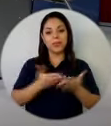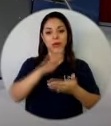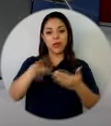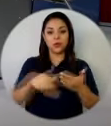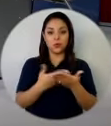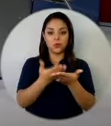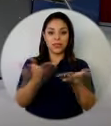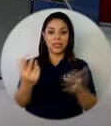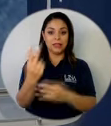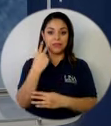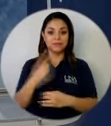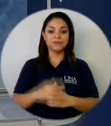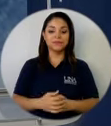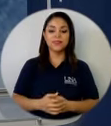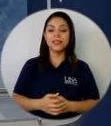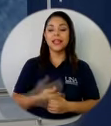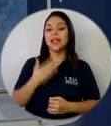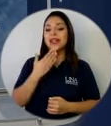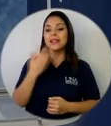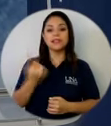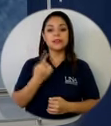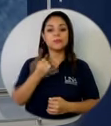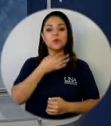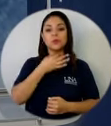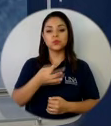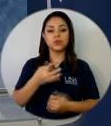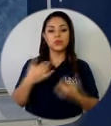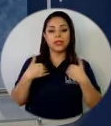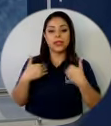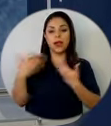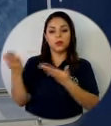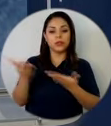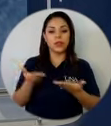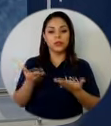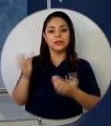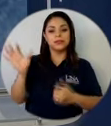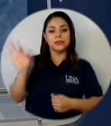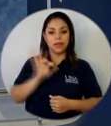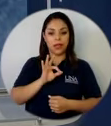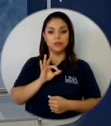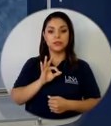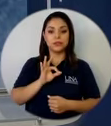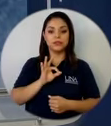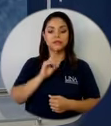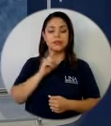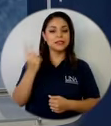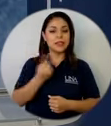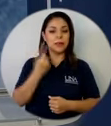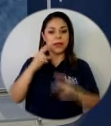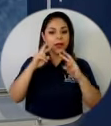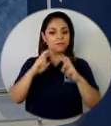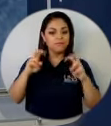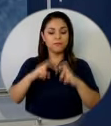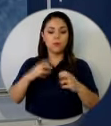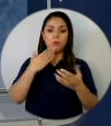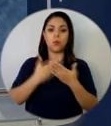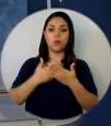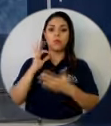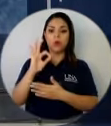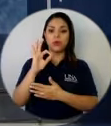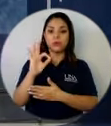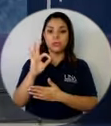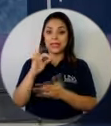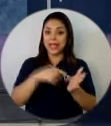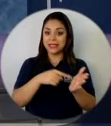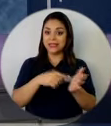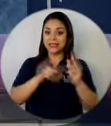gusto contar con el apoyo de ustedes porque hacen unos análisis realmente muy buenos y este nos llamó particularmente la atención precisamente por